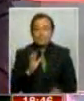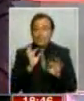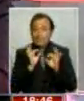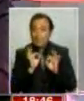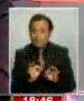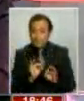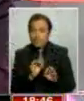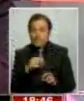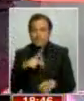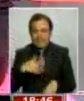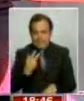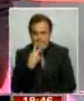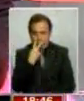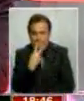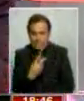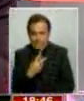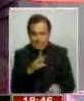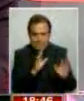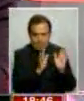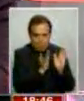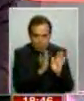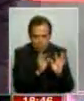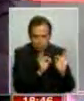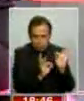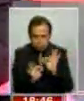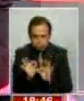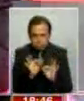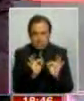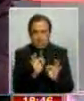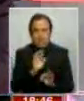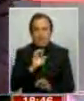Justamente, digamos, lo que estamos viendo son los ajustes